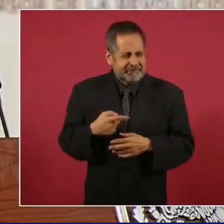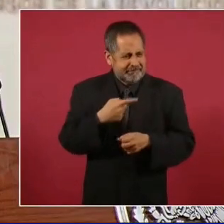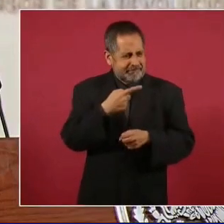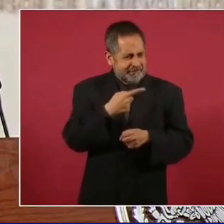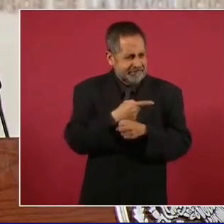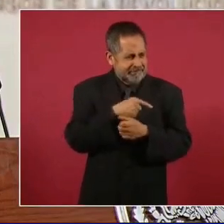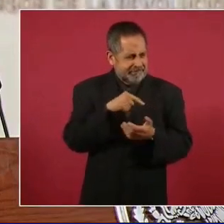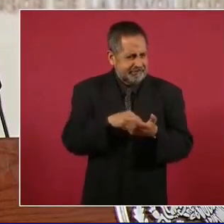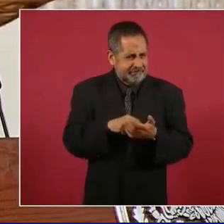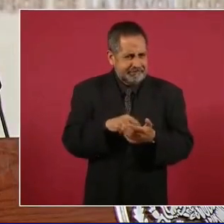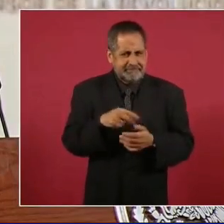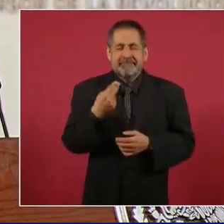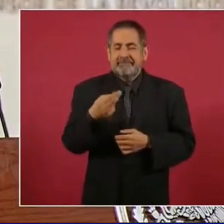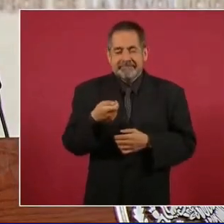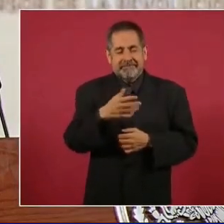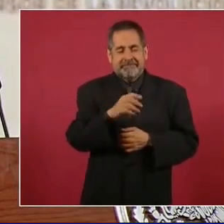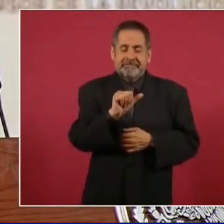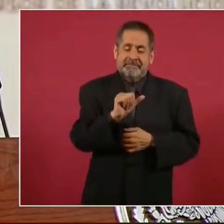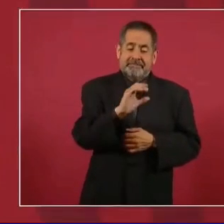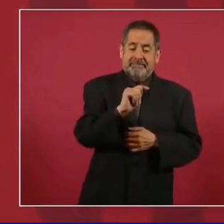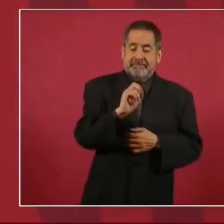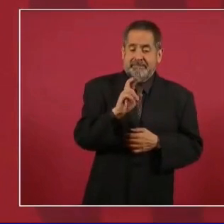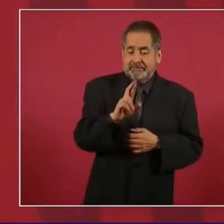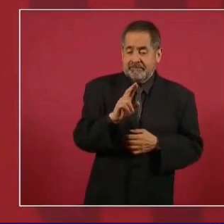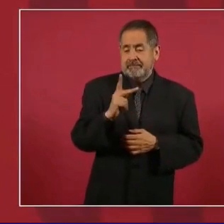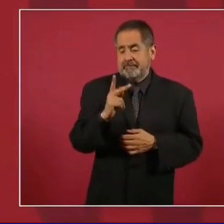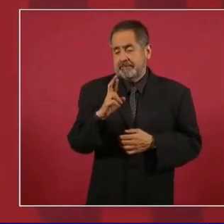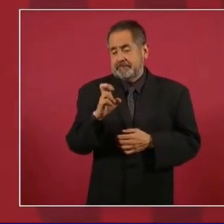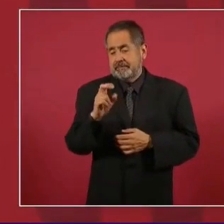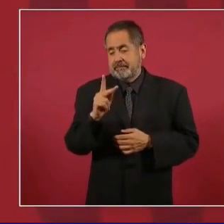preponderantes, actores preponderantes,